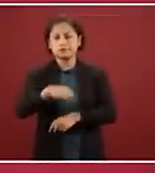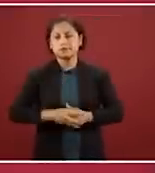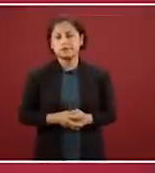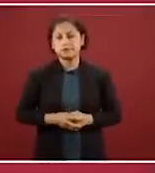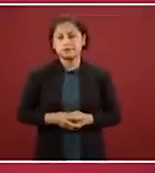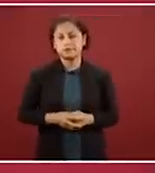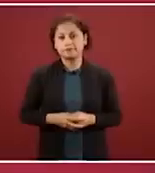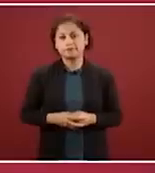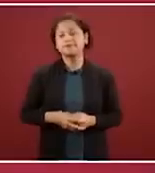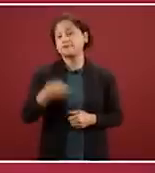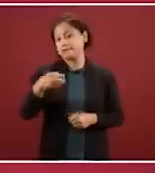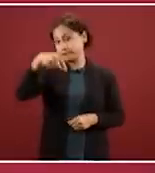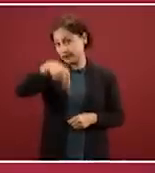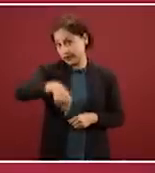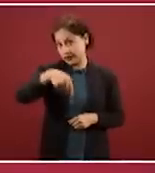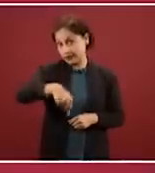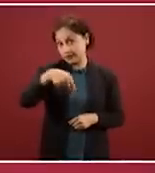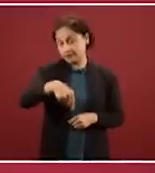Se tiene garantizado